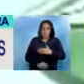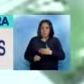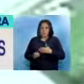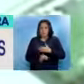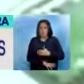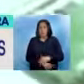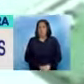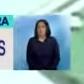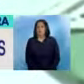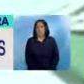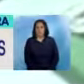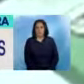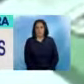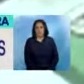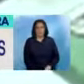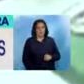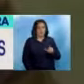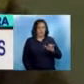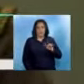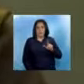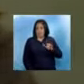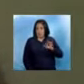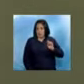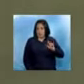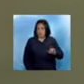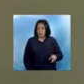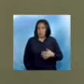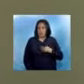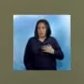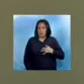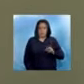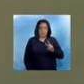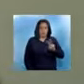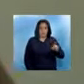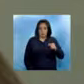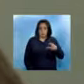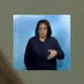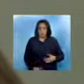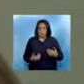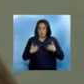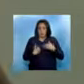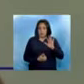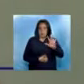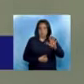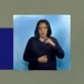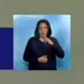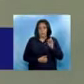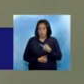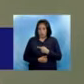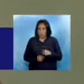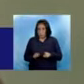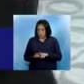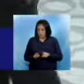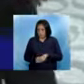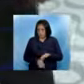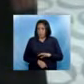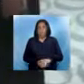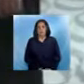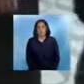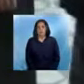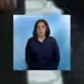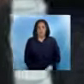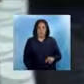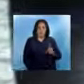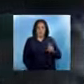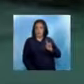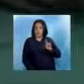al bolso. Angie Allison Vera Palacio, de 21 años, cuenta con 5 denuncias por la misma modalidad. La